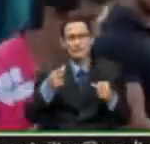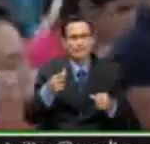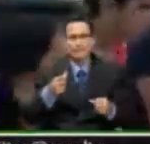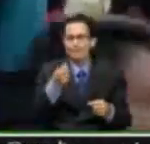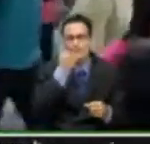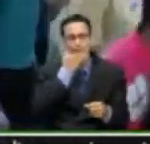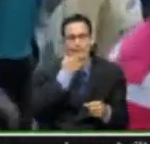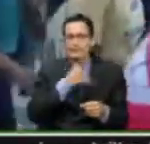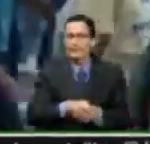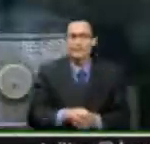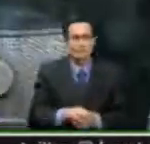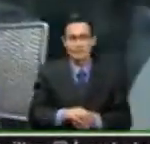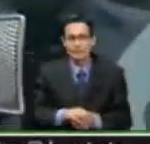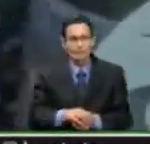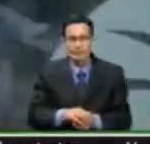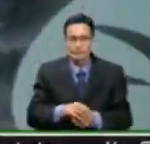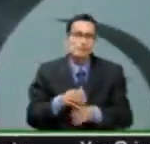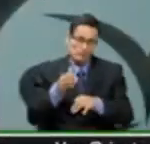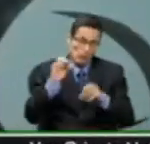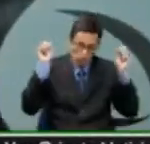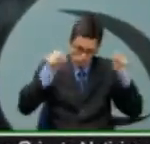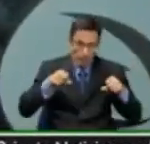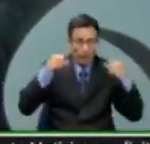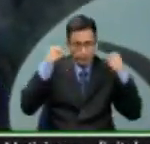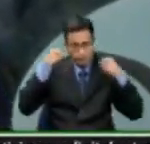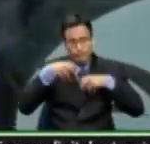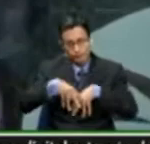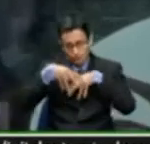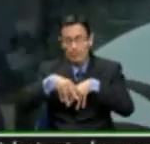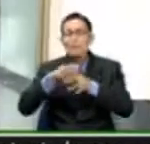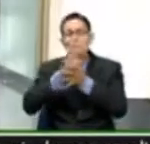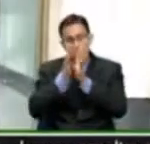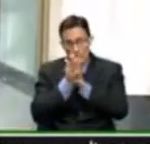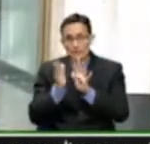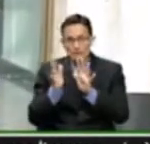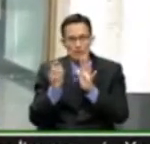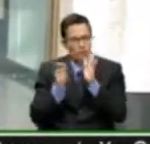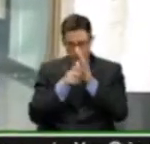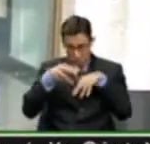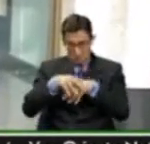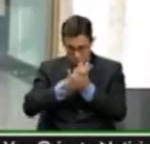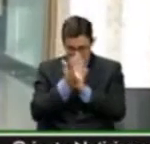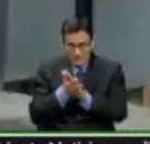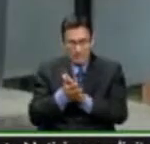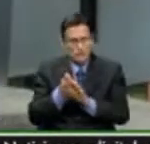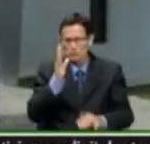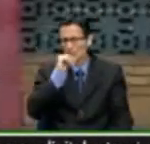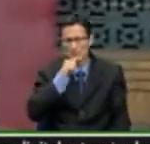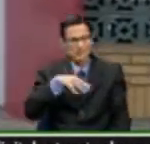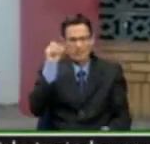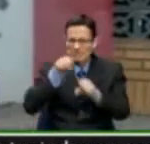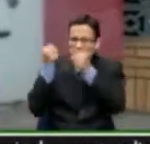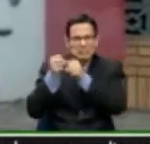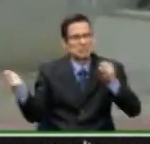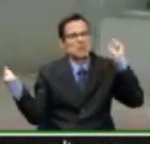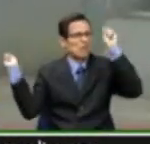estas protestas sociales, en estas marchas, que de pacífica pues realmente no tuvieron nada porque generaron algunas rupturas de unos vidrios en